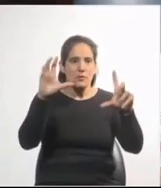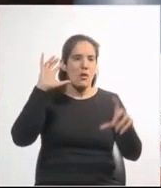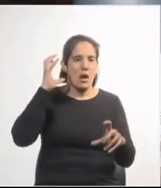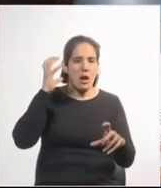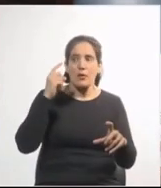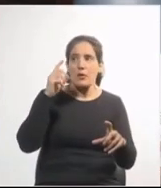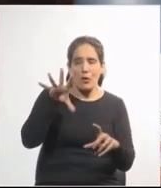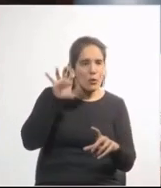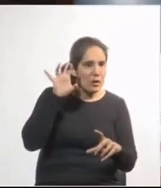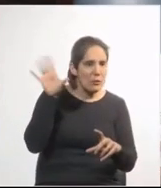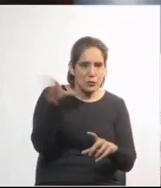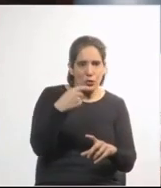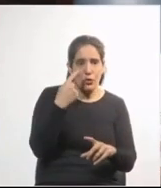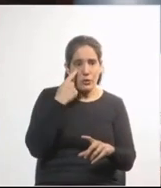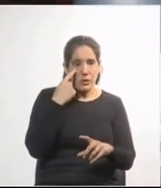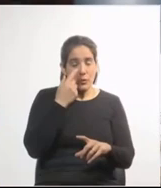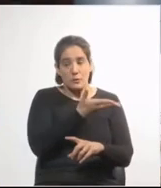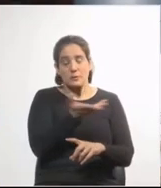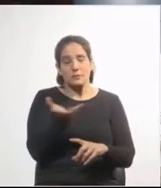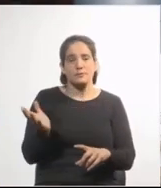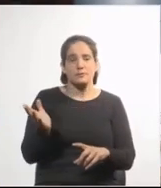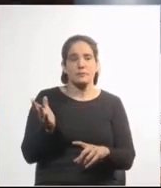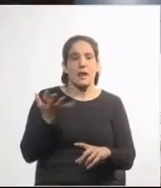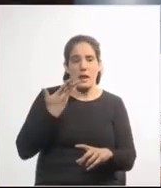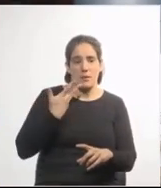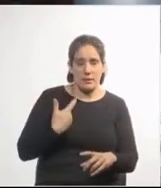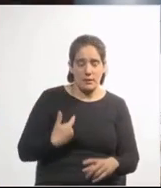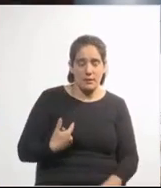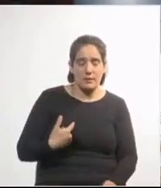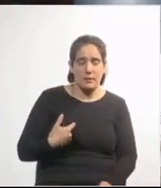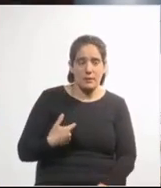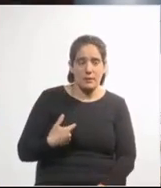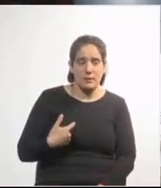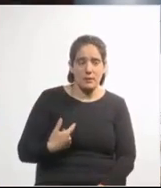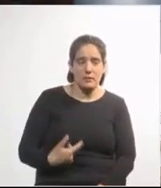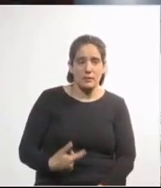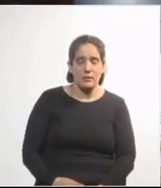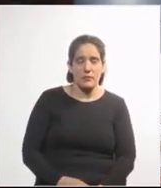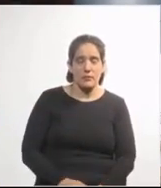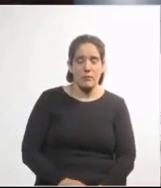las presiones desde diversos ámbitos y lamentablemente también